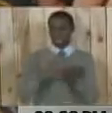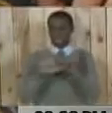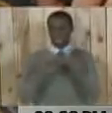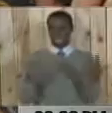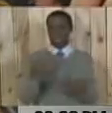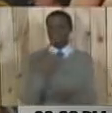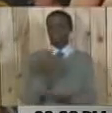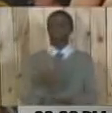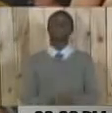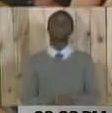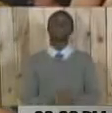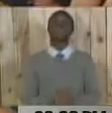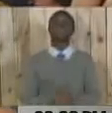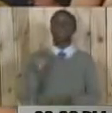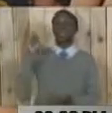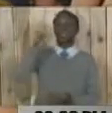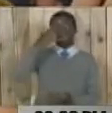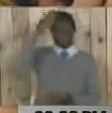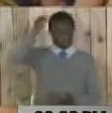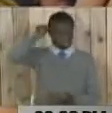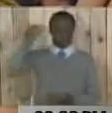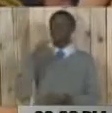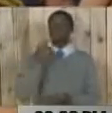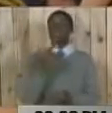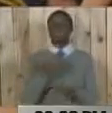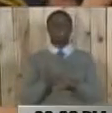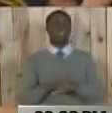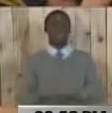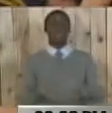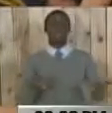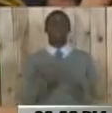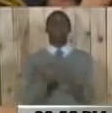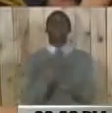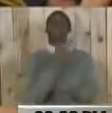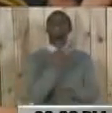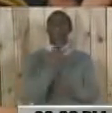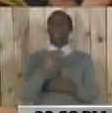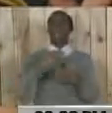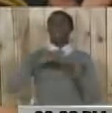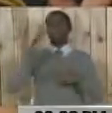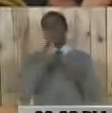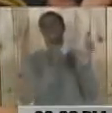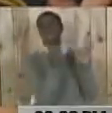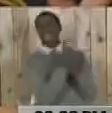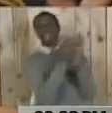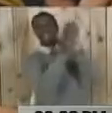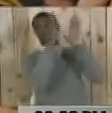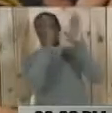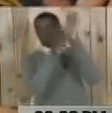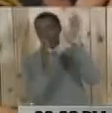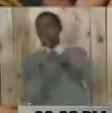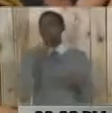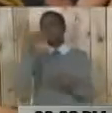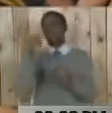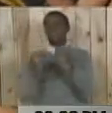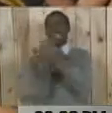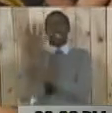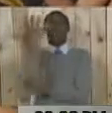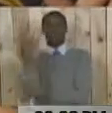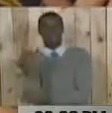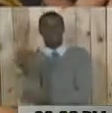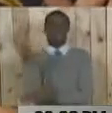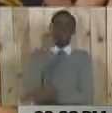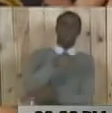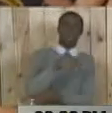300 publicaciones de toda la plataforma del libro del Ministerio del Poder Popular para la Cultura, la Biblioteca Ayacucho, El Perro y la Rana,